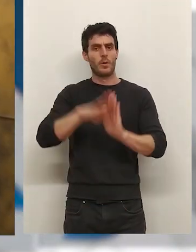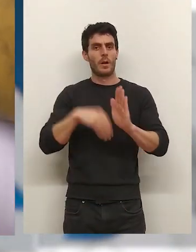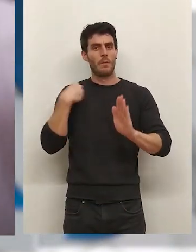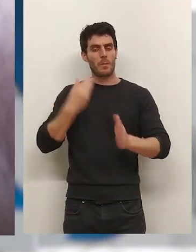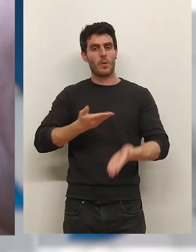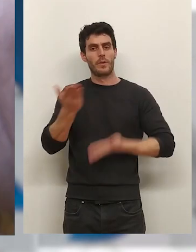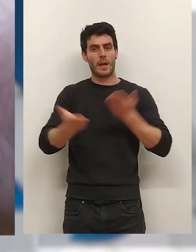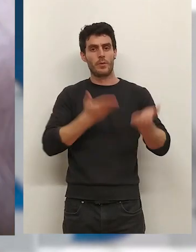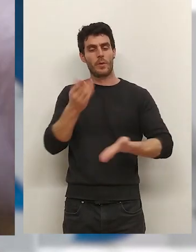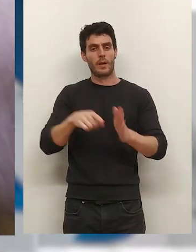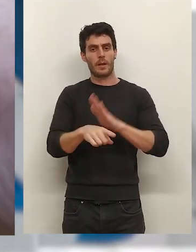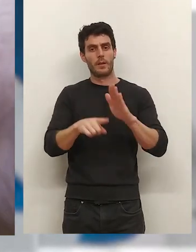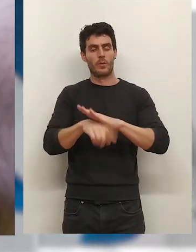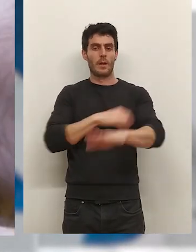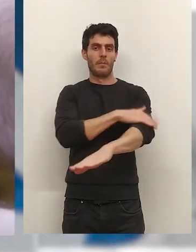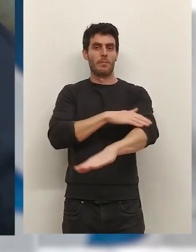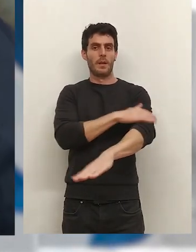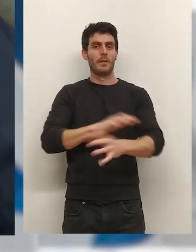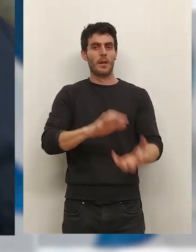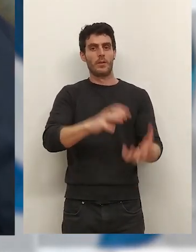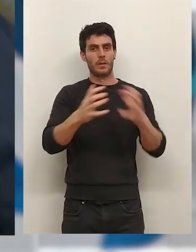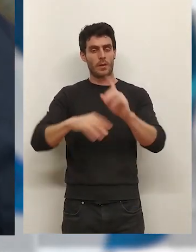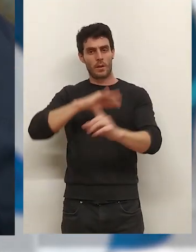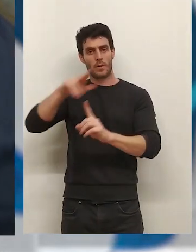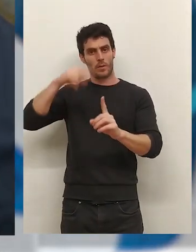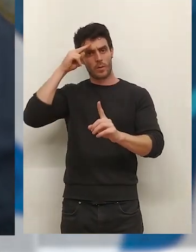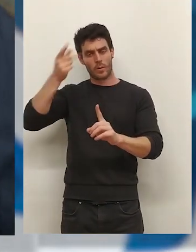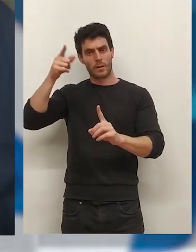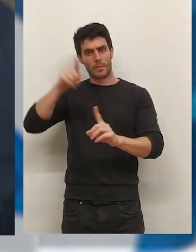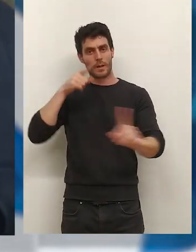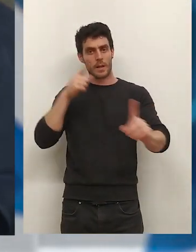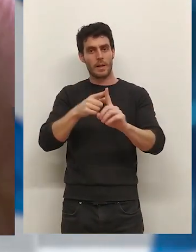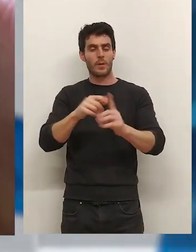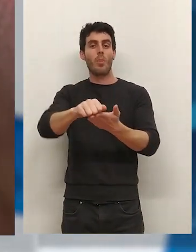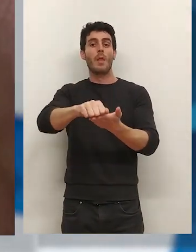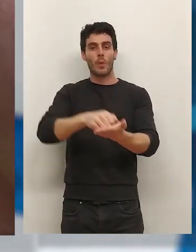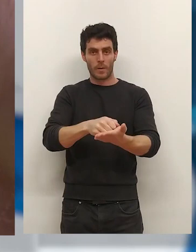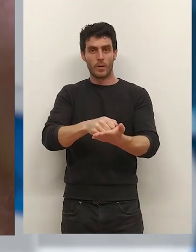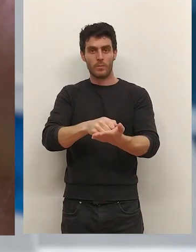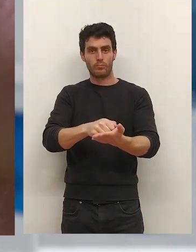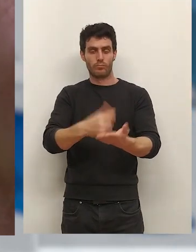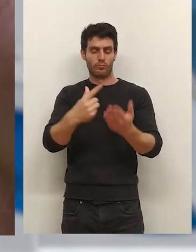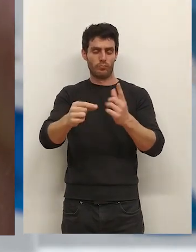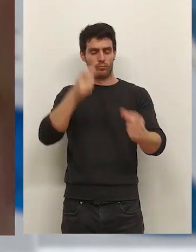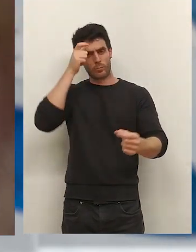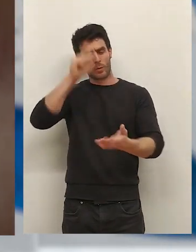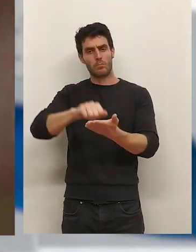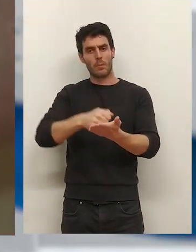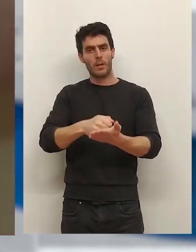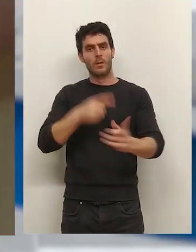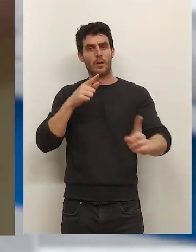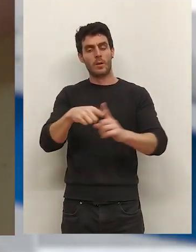este programa de ayudas creado por el Ministerio para la Transición Ecológica y el Reto Demográfico con el objetivo de ayudar a los